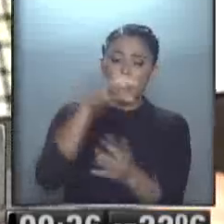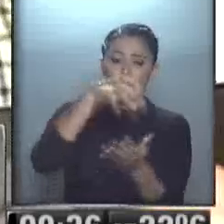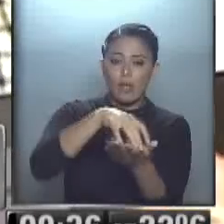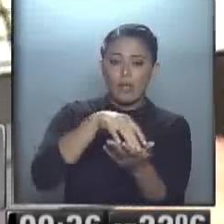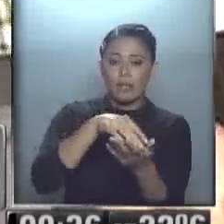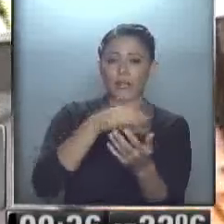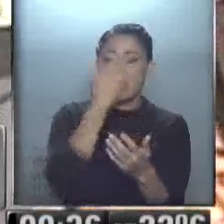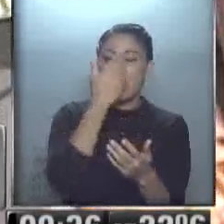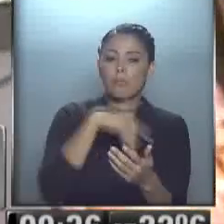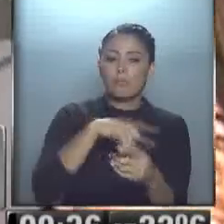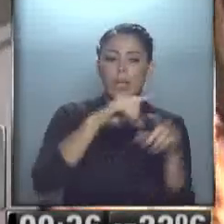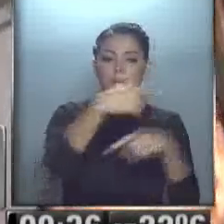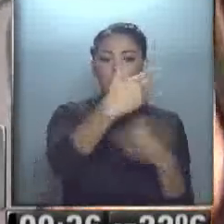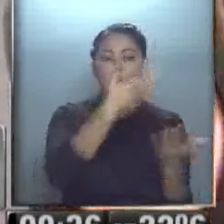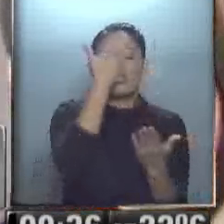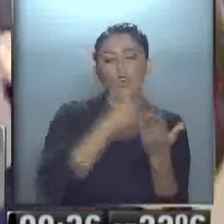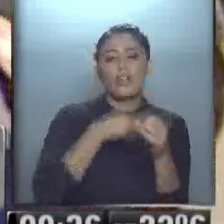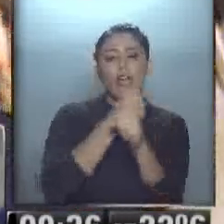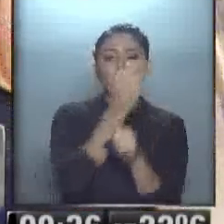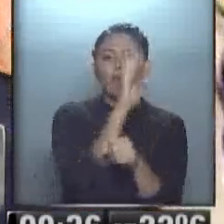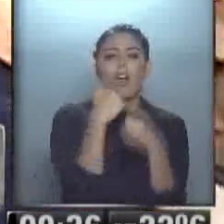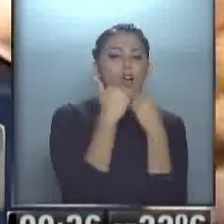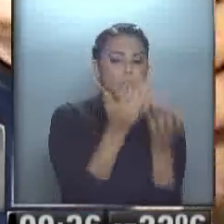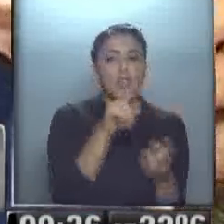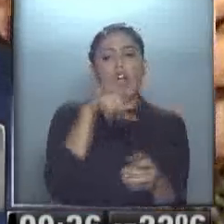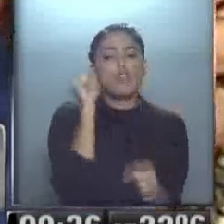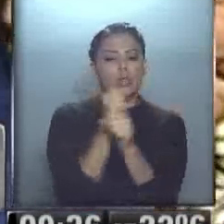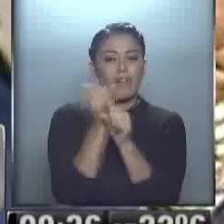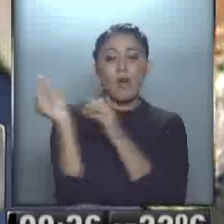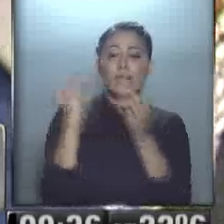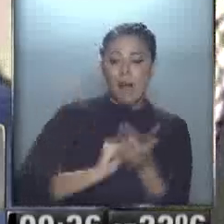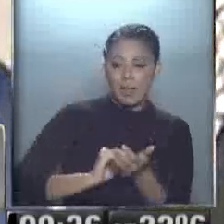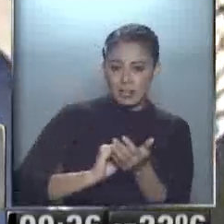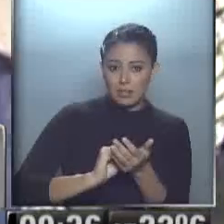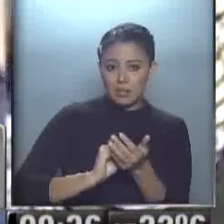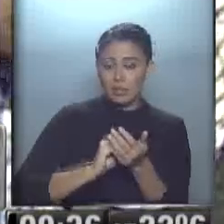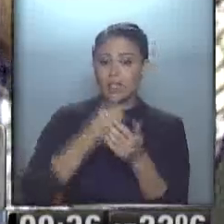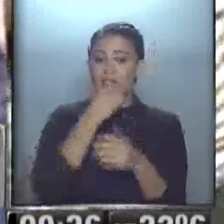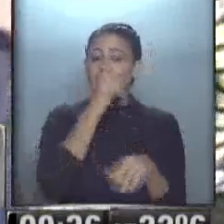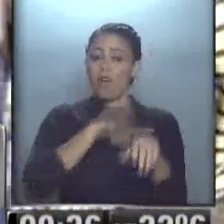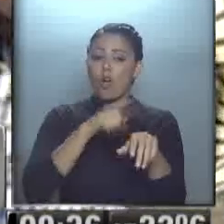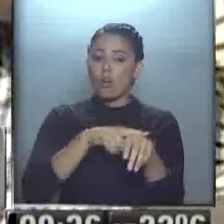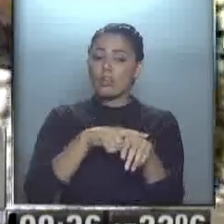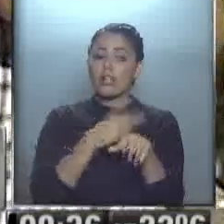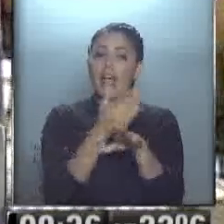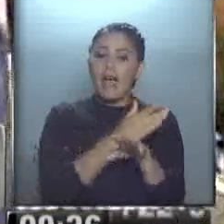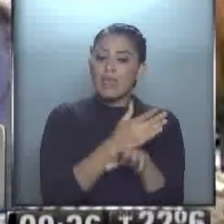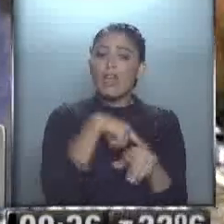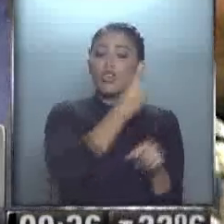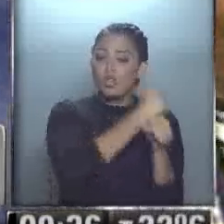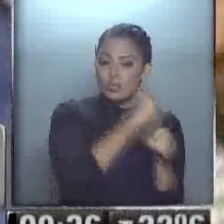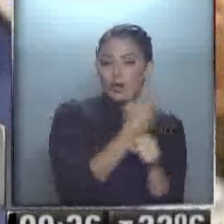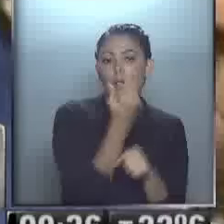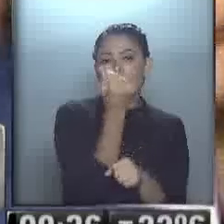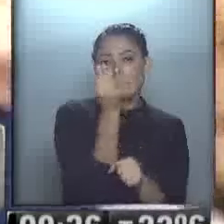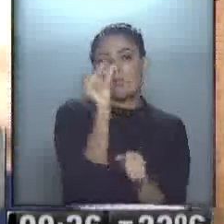entrar para llevar un sobre, no sé si al banco, ¿a dónde? Otro trabajito extra, que en cambio de entrar a la mensajería horario se hacía ese trabajo para tener un poquito